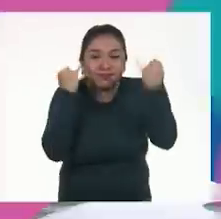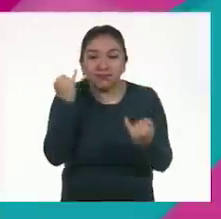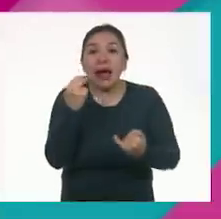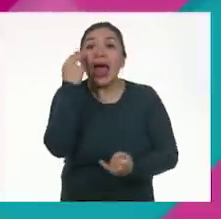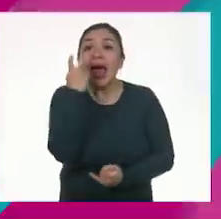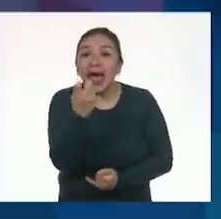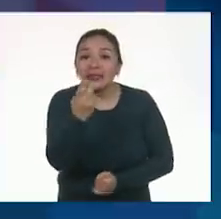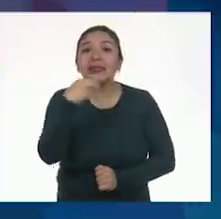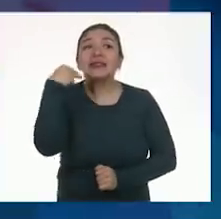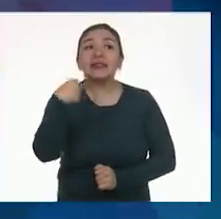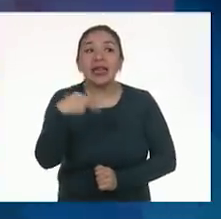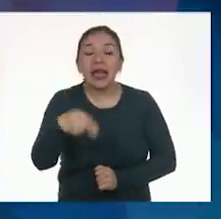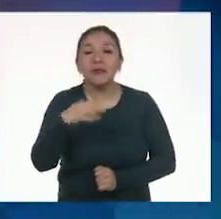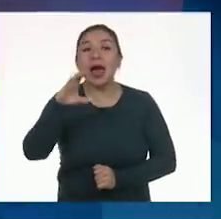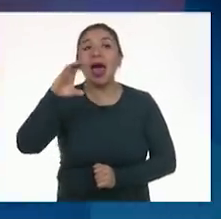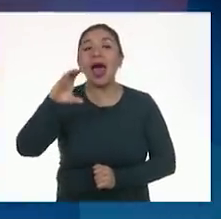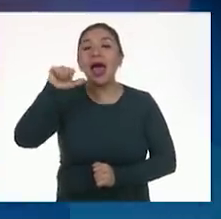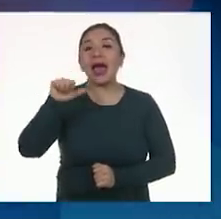llama la